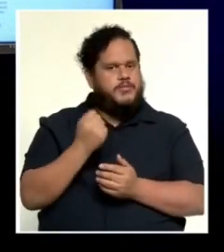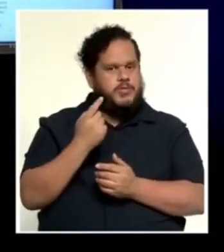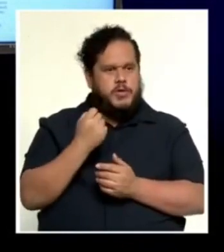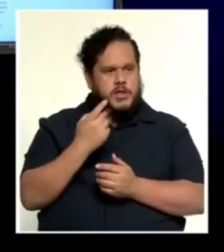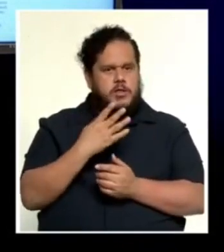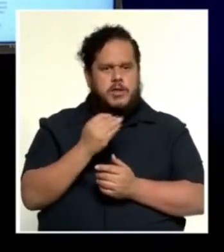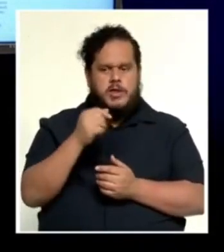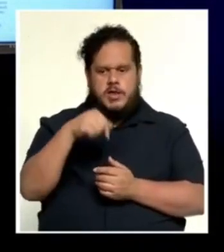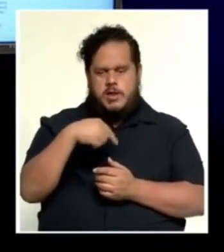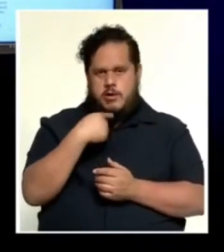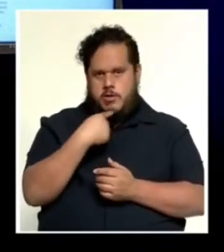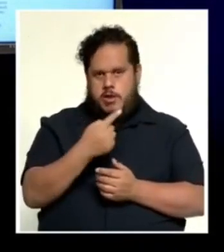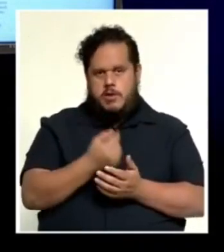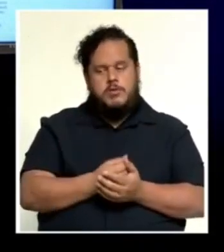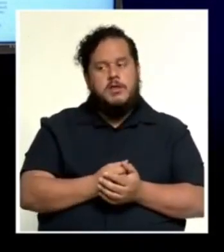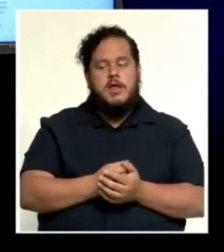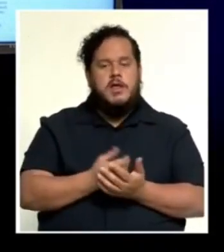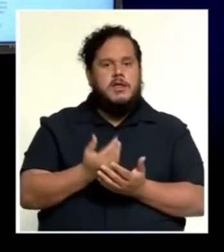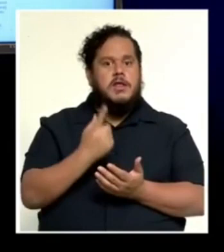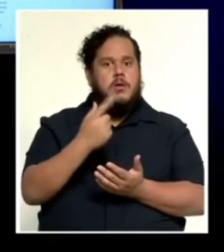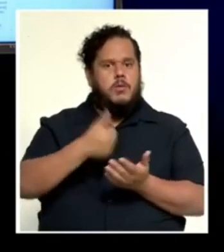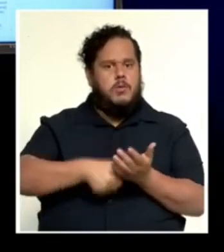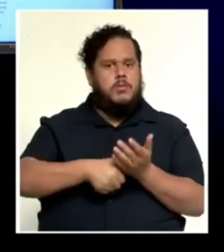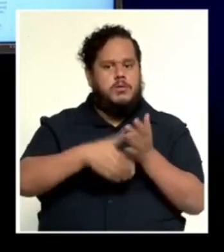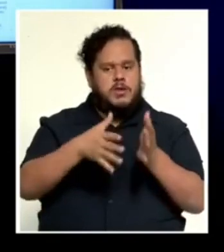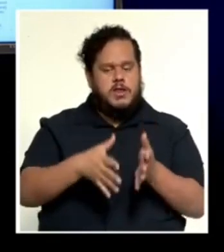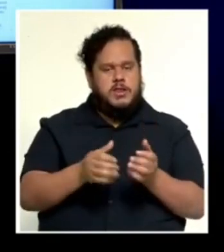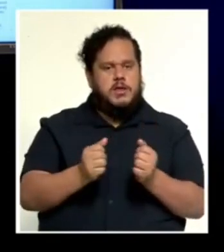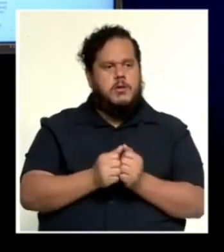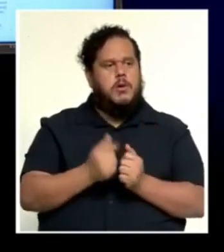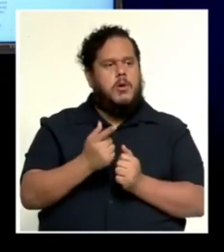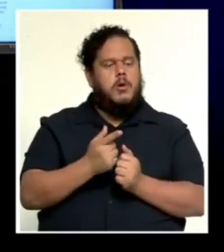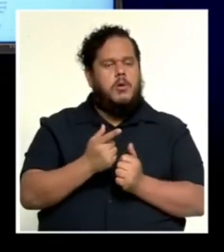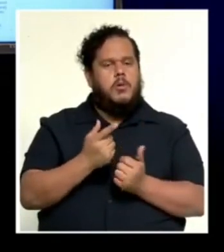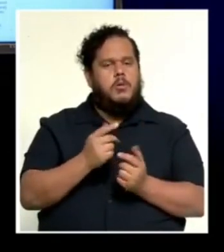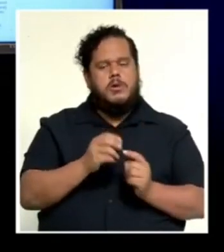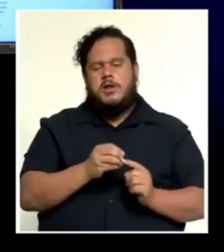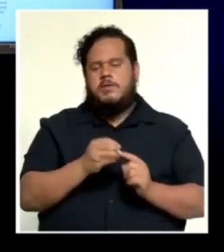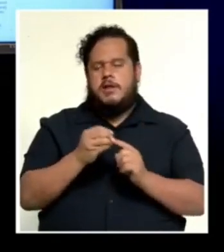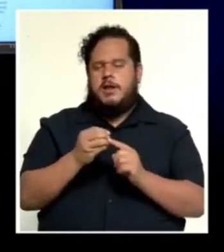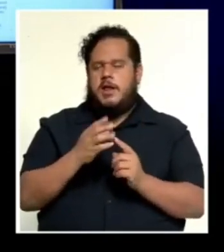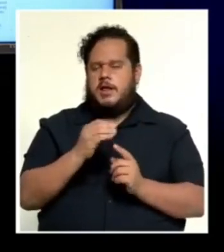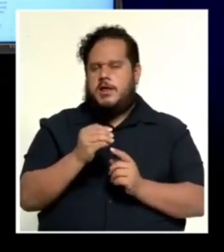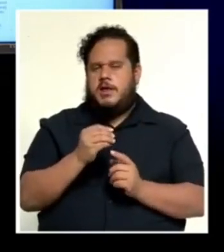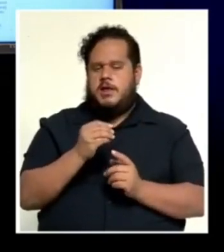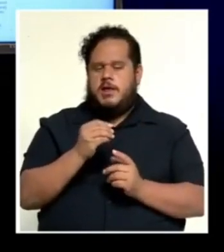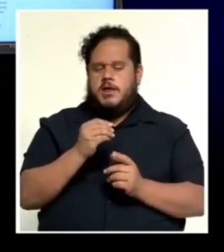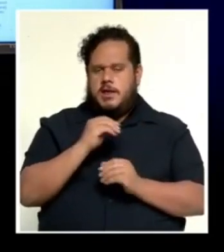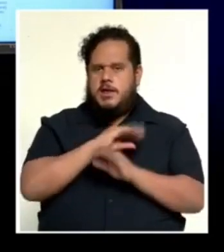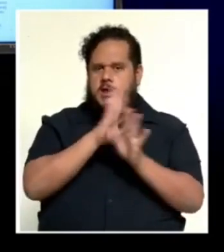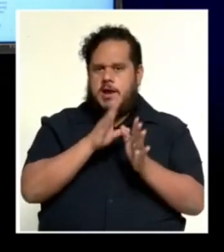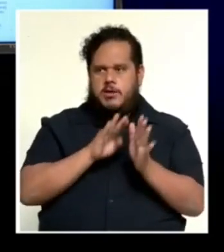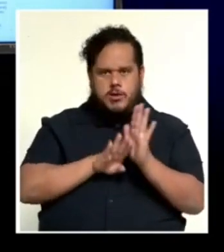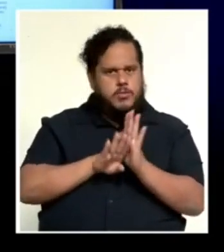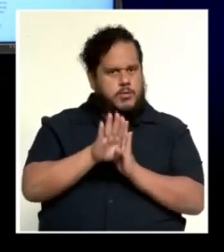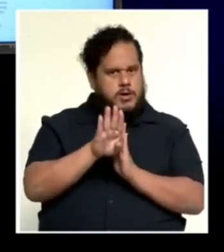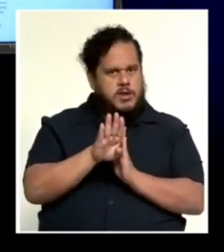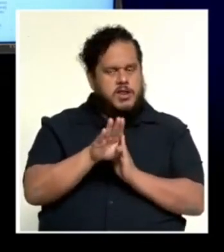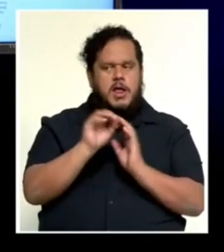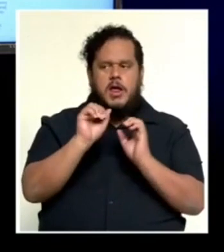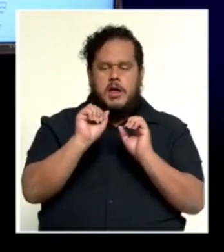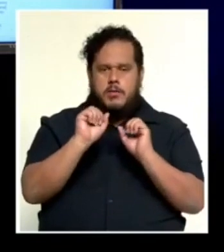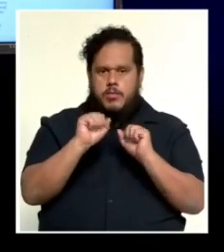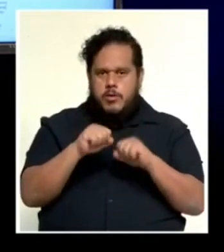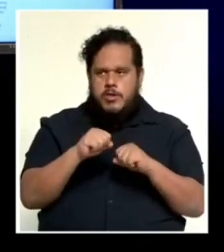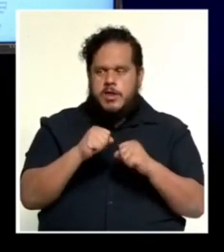entendieron, y que aquí lo dijimos, y es que había un votante con una particularidad, y es que efectivamente, siendo progresista, podía